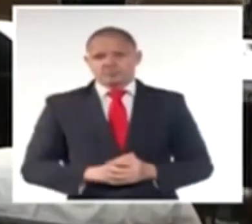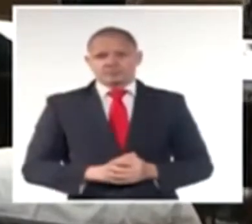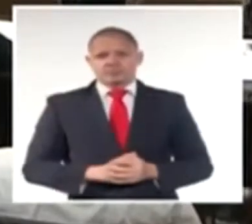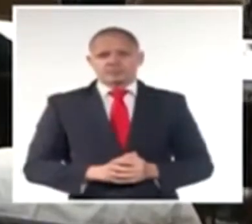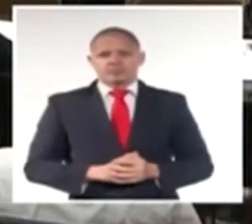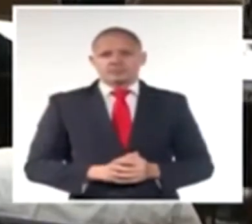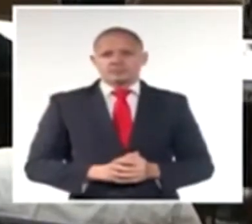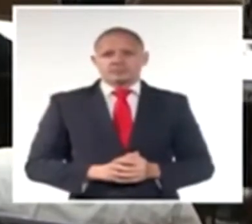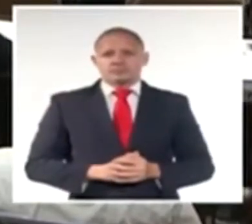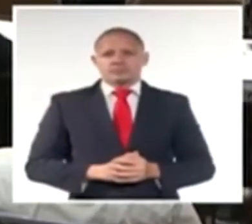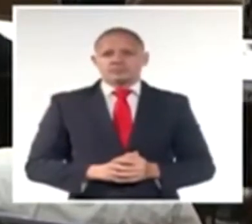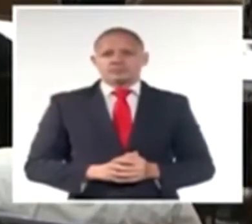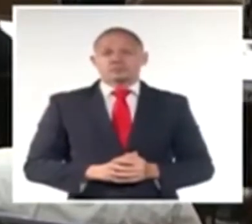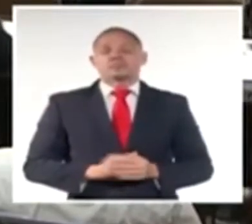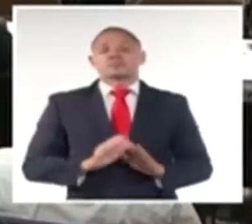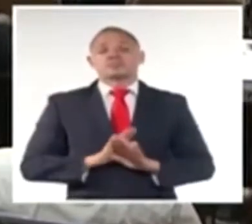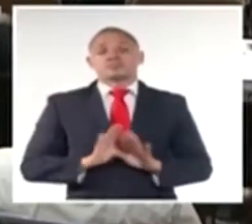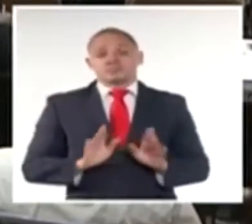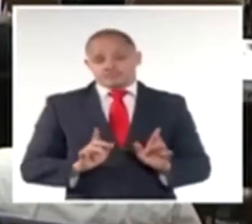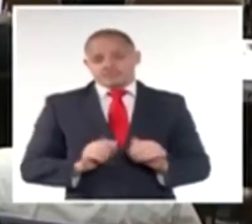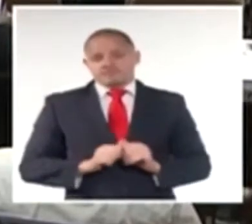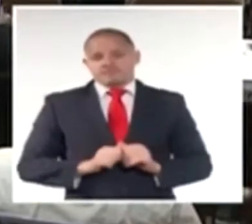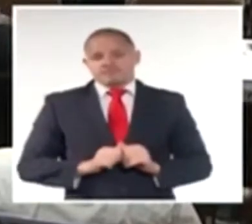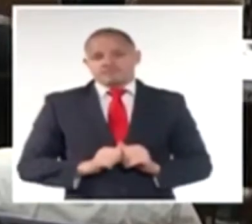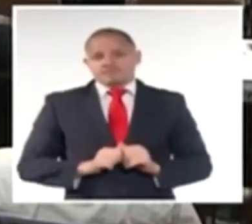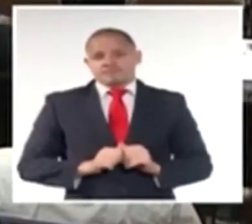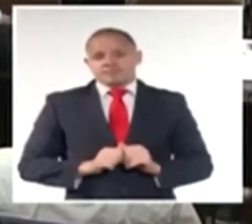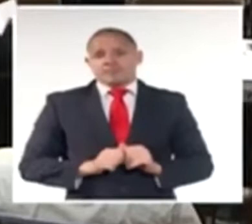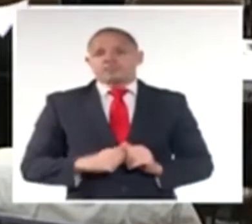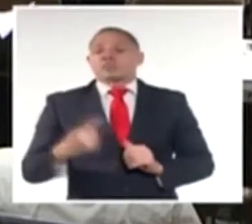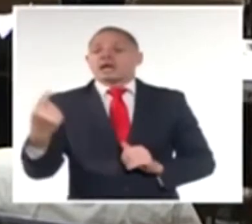Por lo tanto, los diputados pueden ir ya